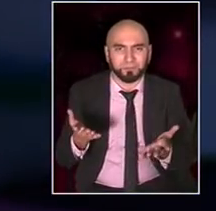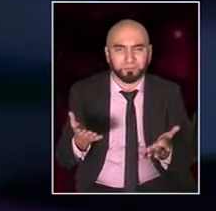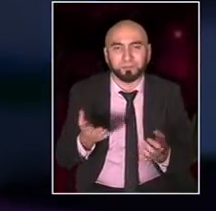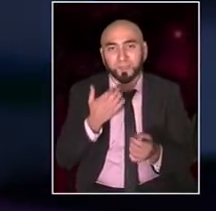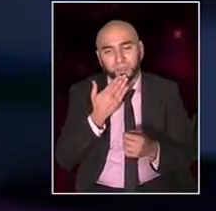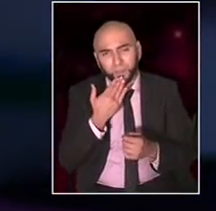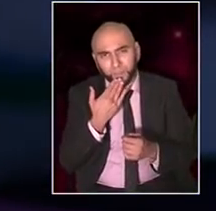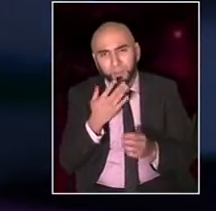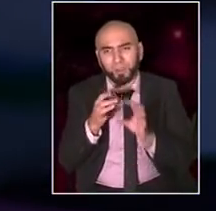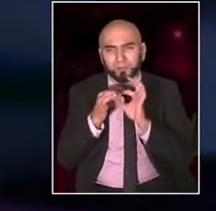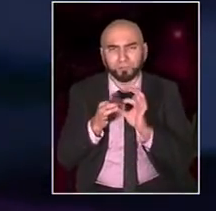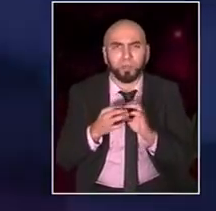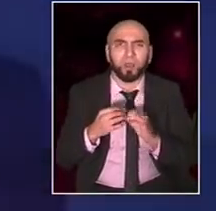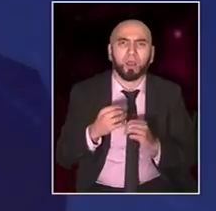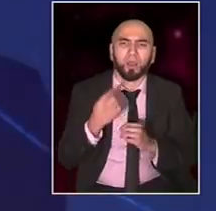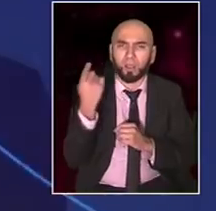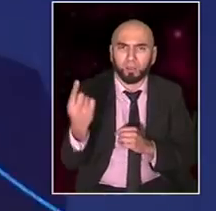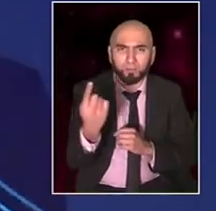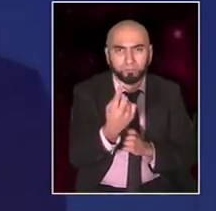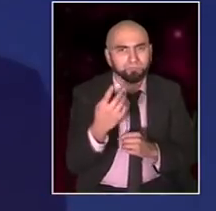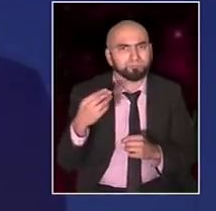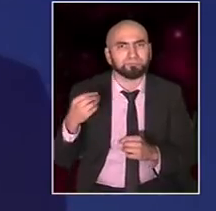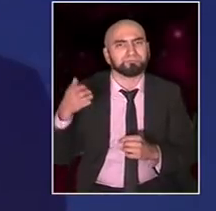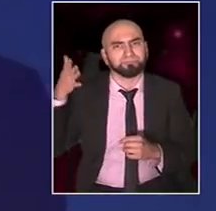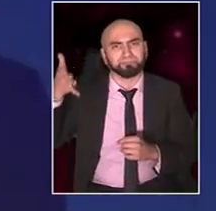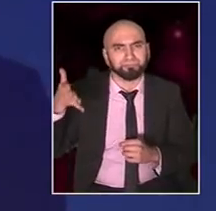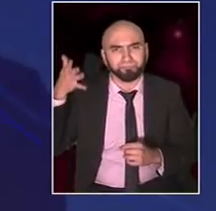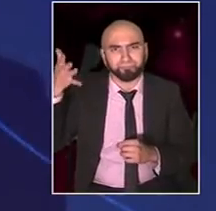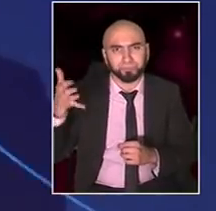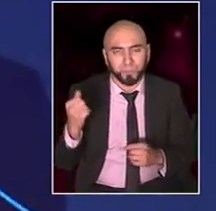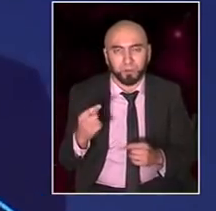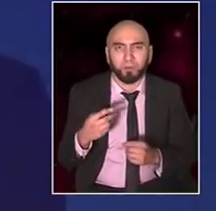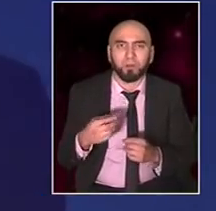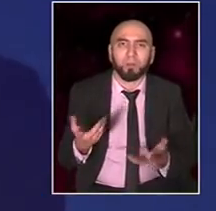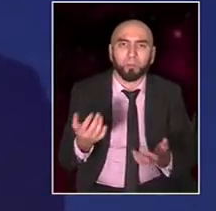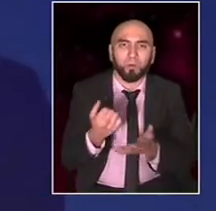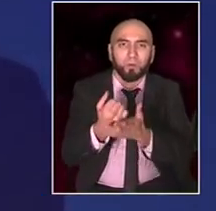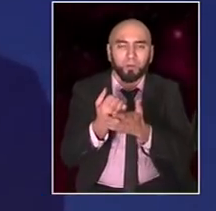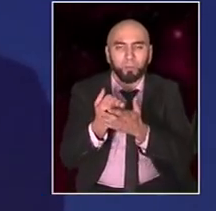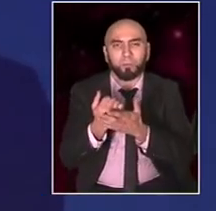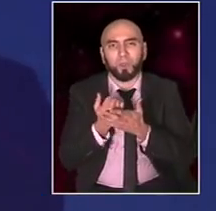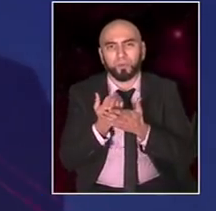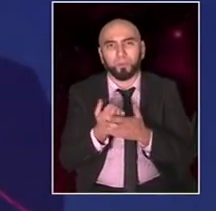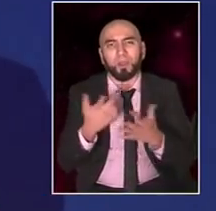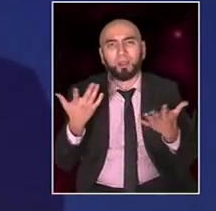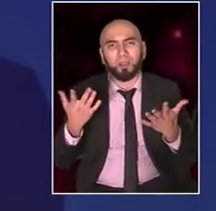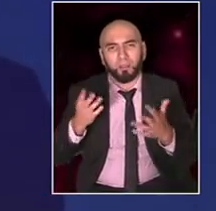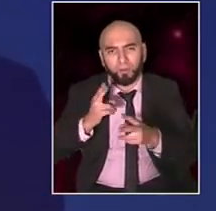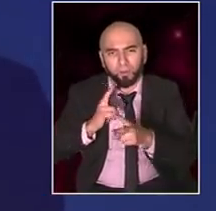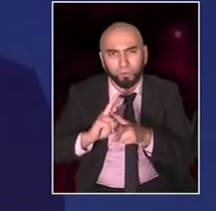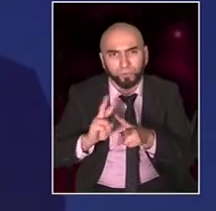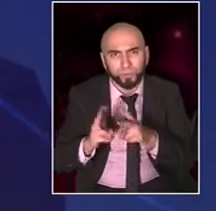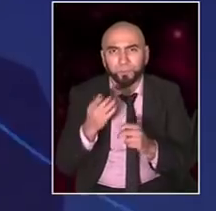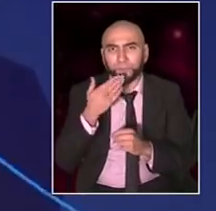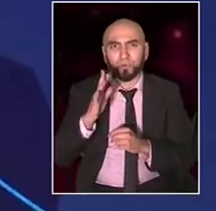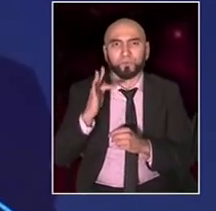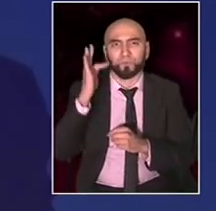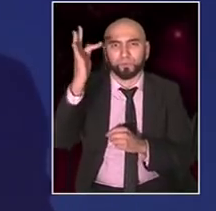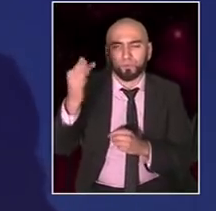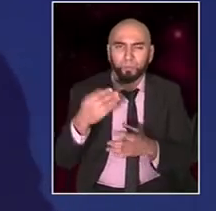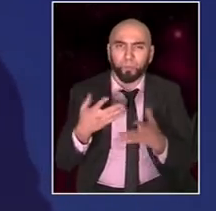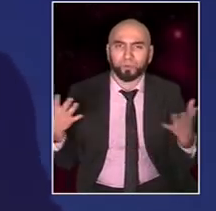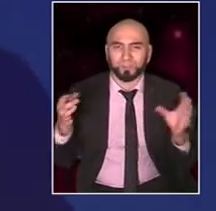a todos los expositores que enriquecerán el debate que debemos dar como sociedad para construir nuestro mejor futuro.